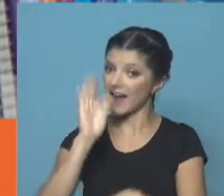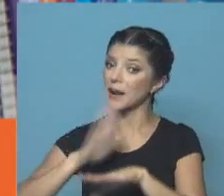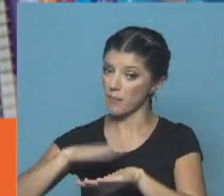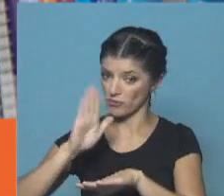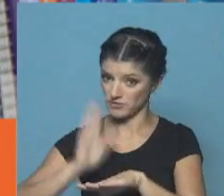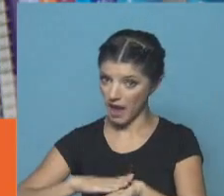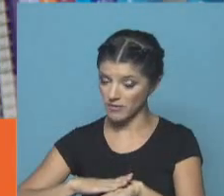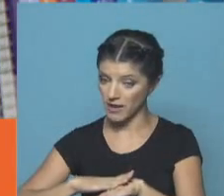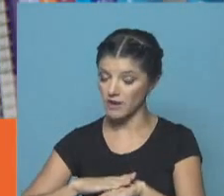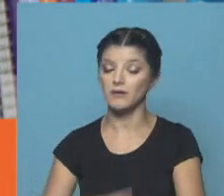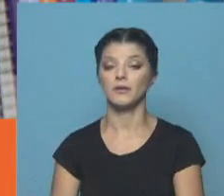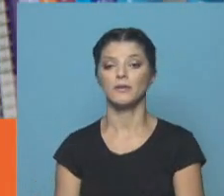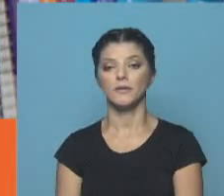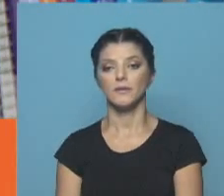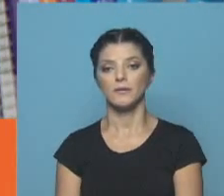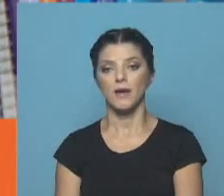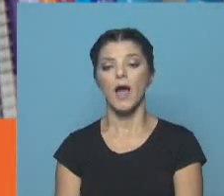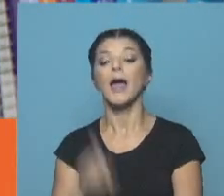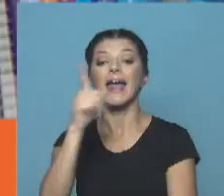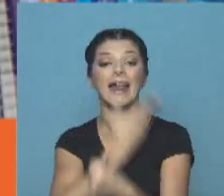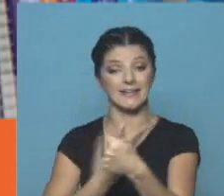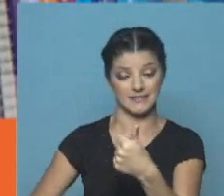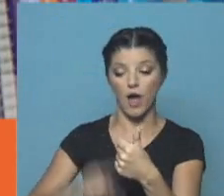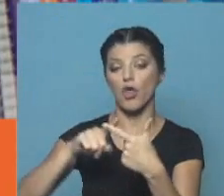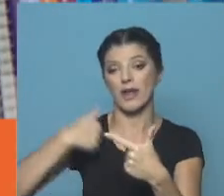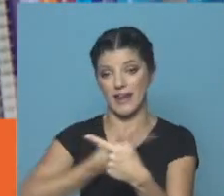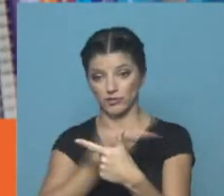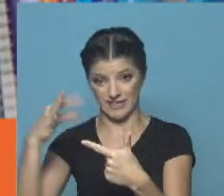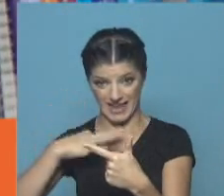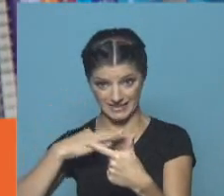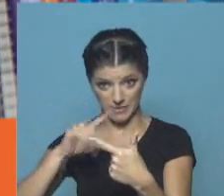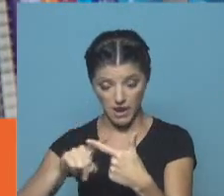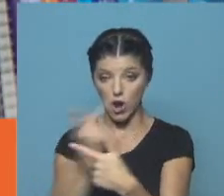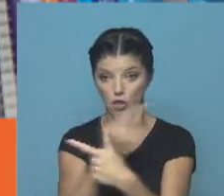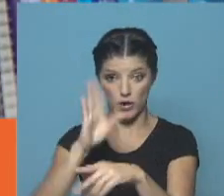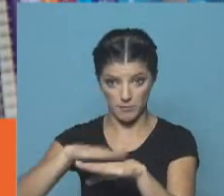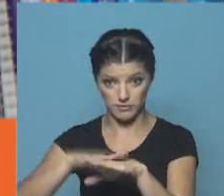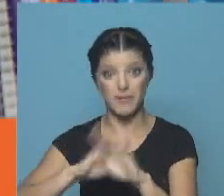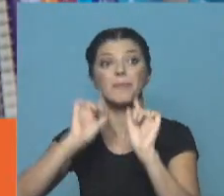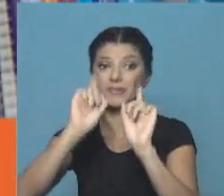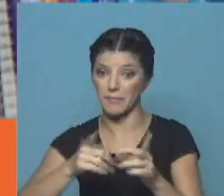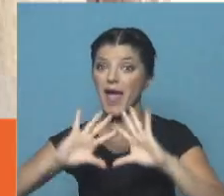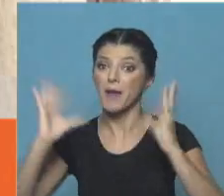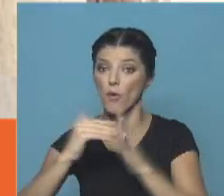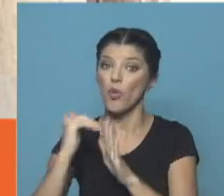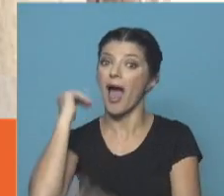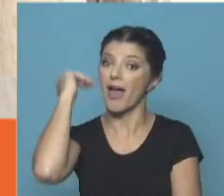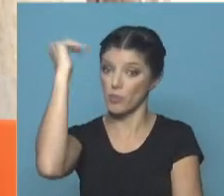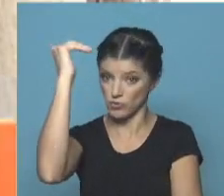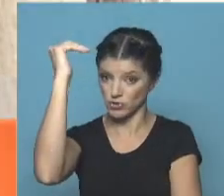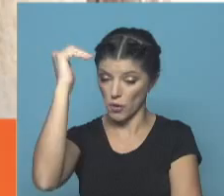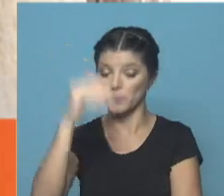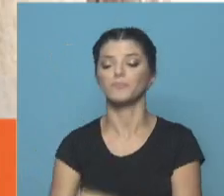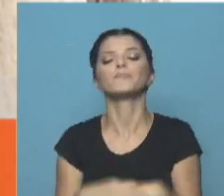cierto es que habla de la corresponsabilidad, ¿no?, entre el Estado, la sociedad civil y por supuesto el mundo de los adultos, porque los niños por lo